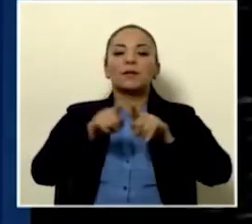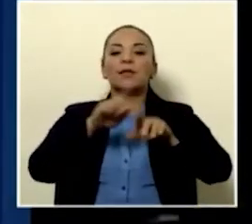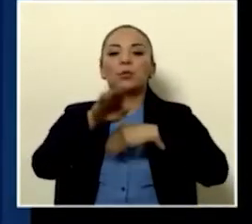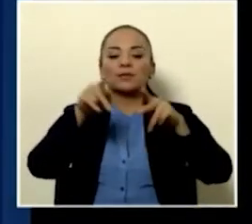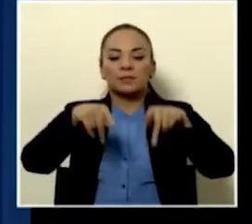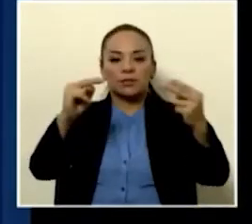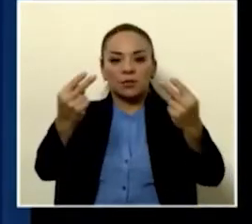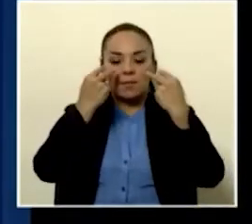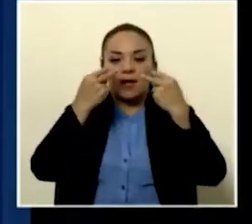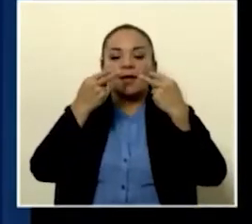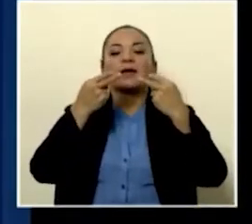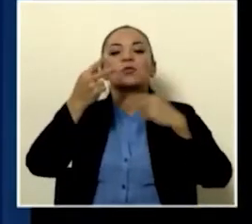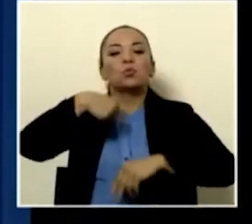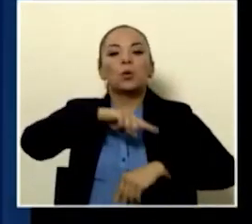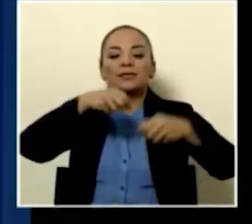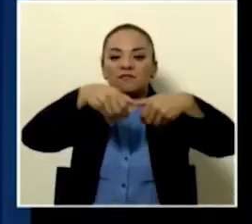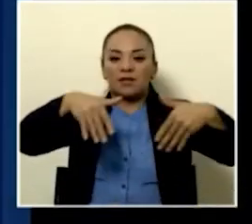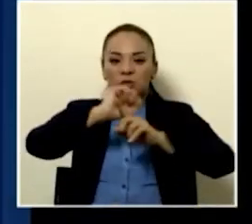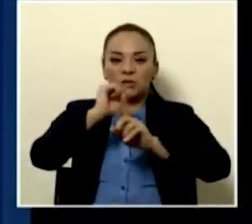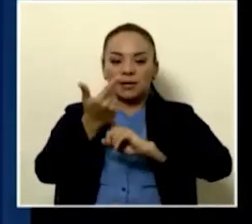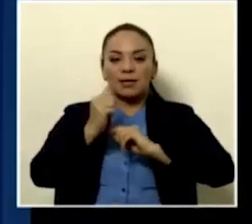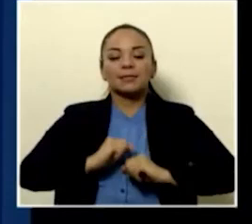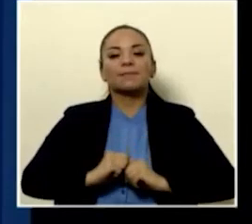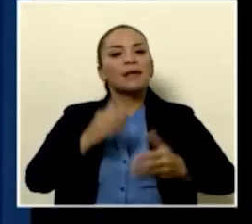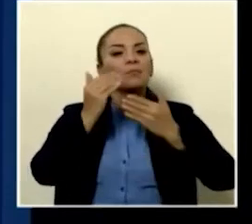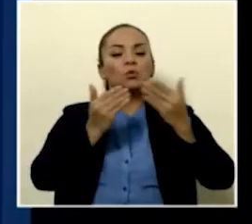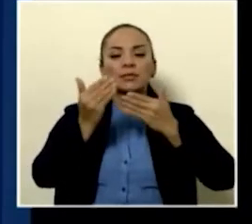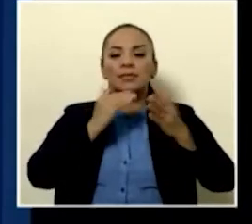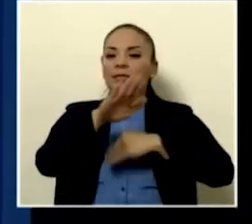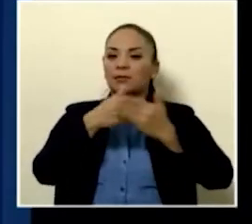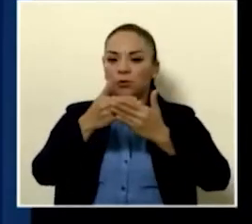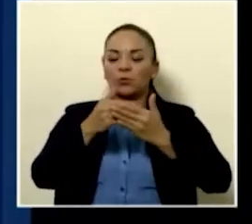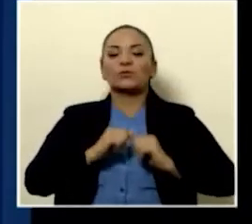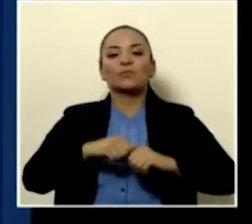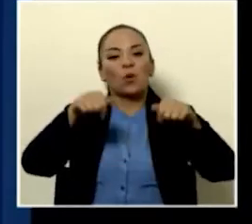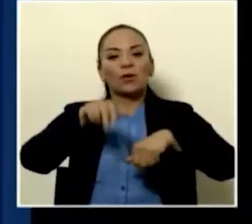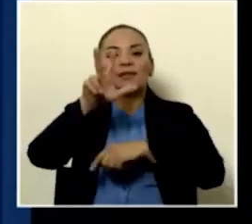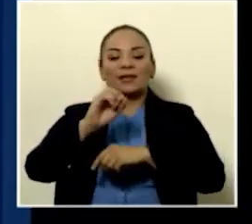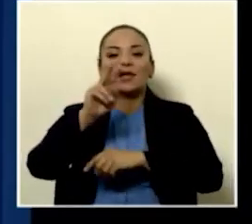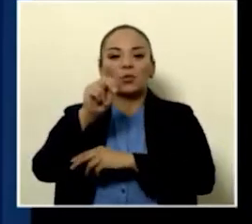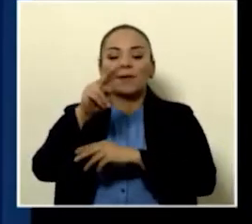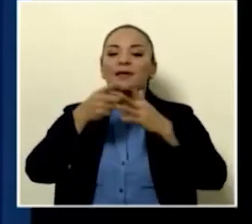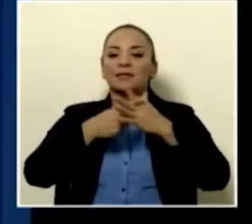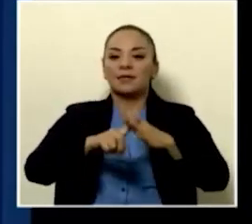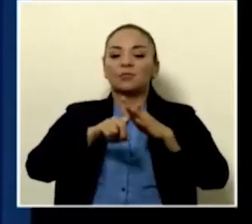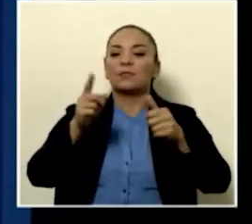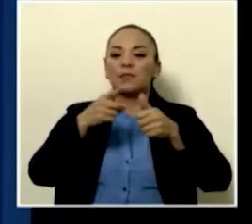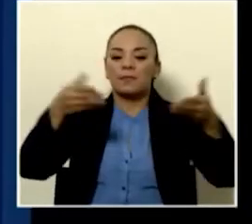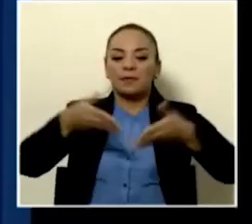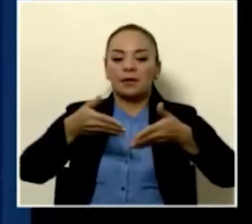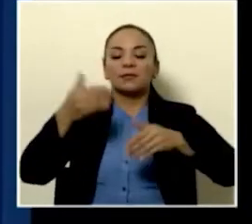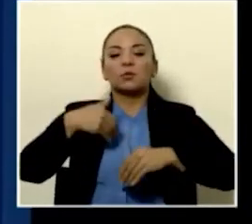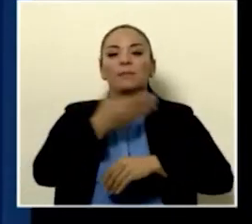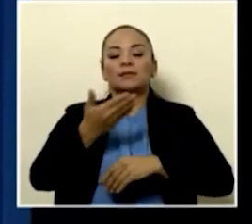que nos siguen a través de nuestras redes sociales. El agradecimiento para todos este 30 de noviembre. Iniciamos con la bienvenida al presidente